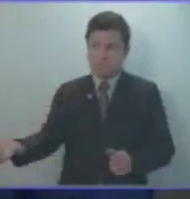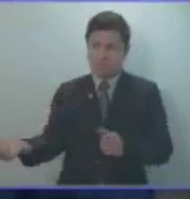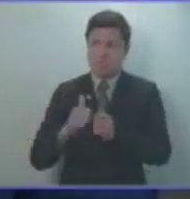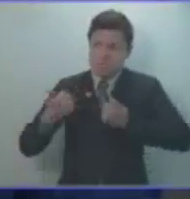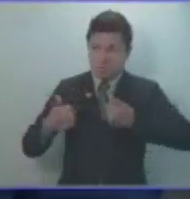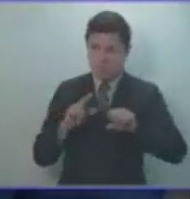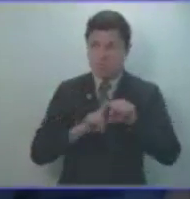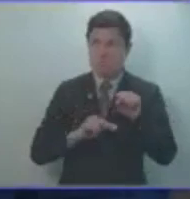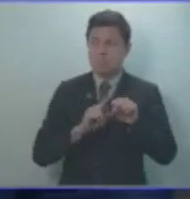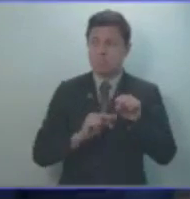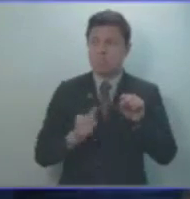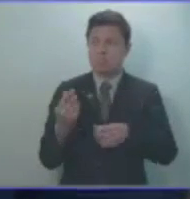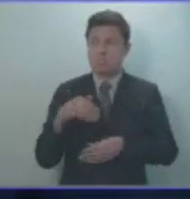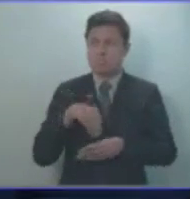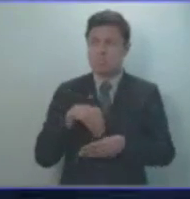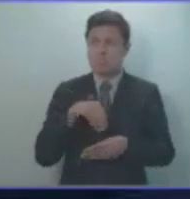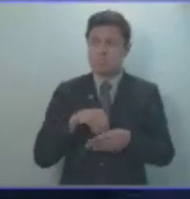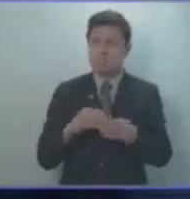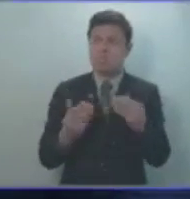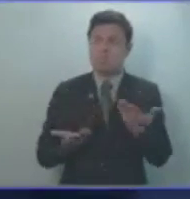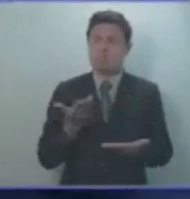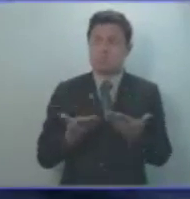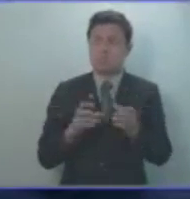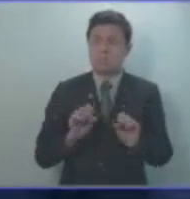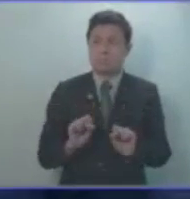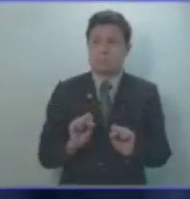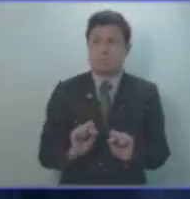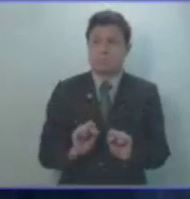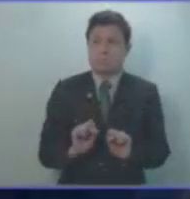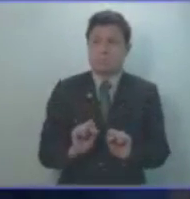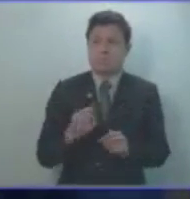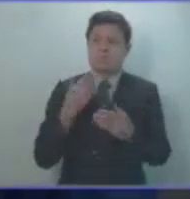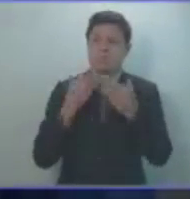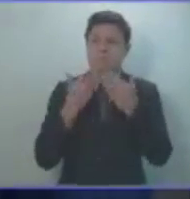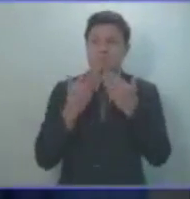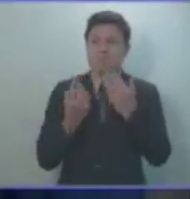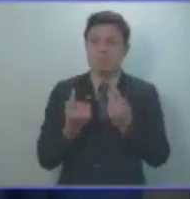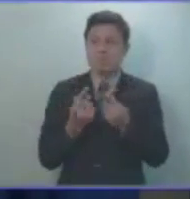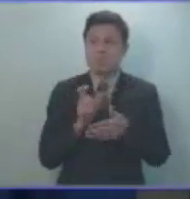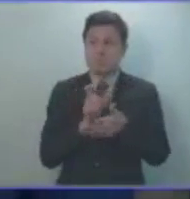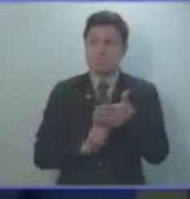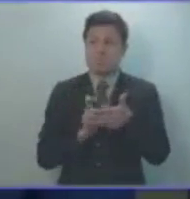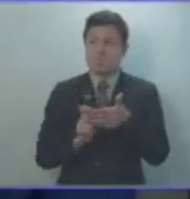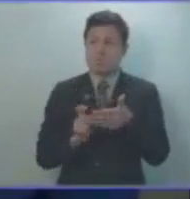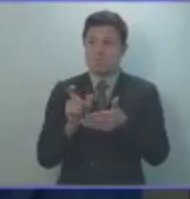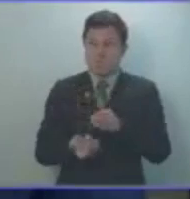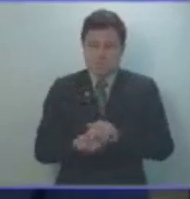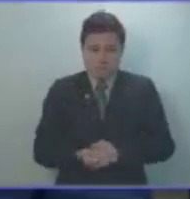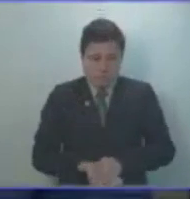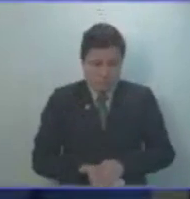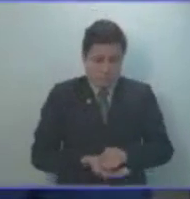gastos reservados. Tal vez nos puede decir a dónde, en qué unidad de ese